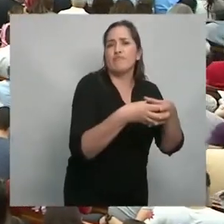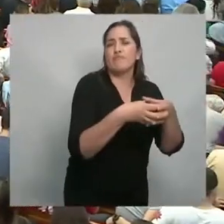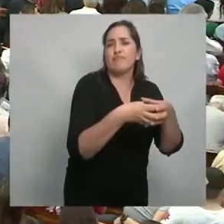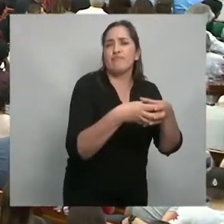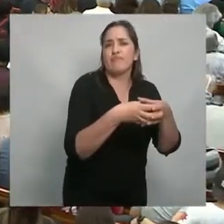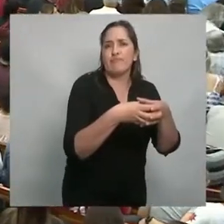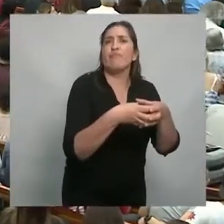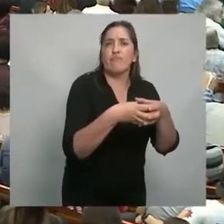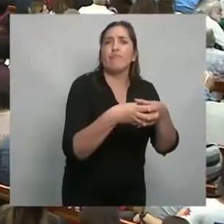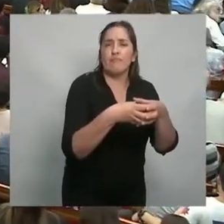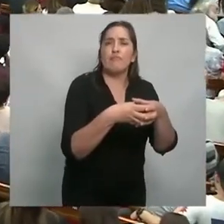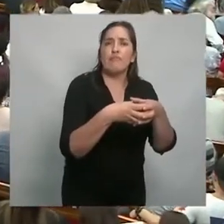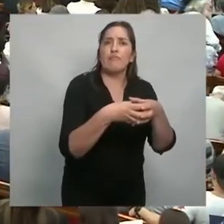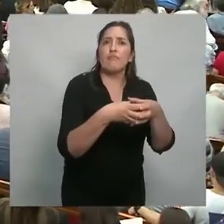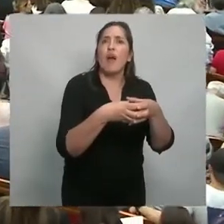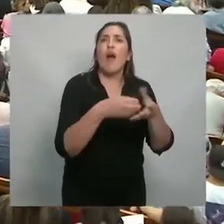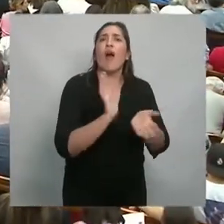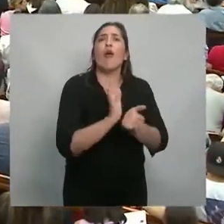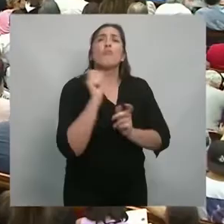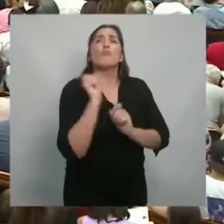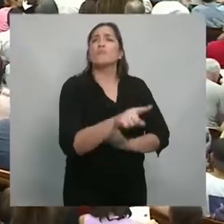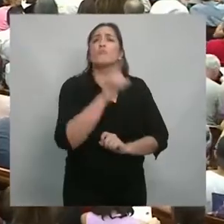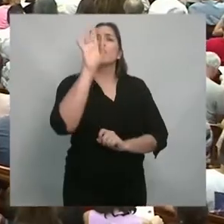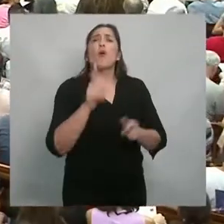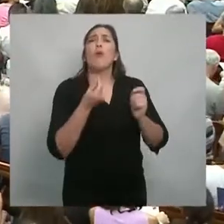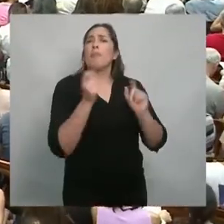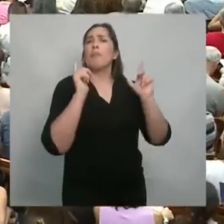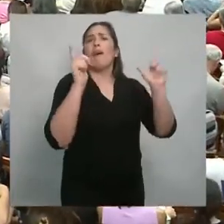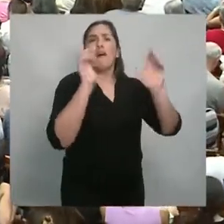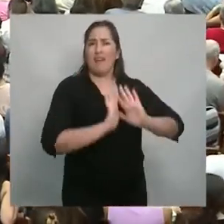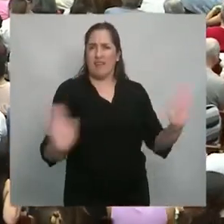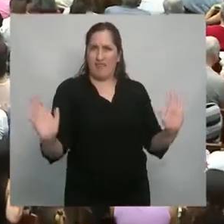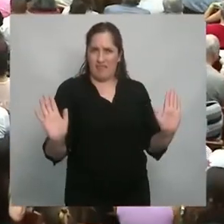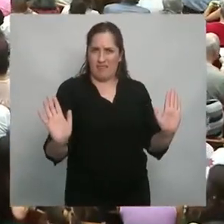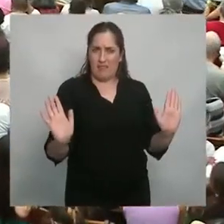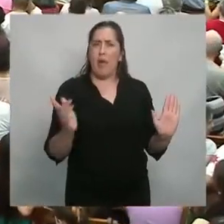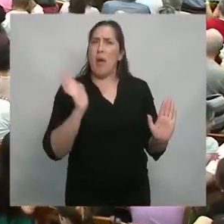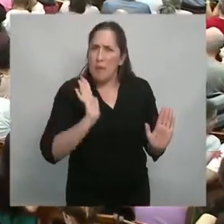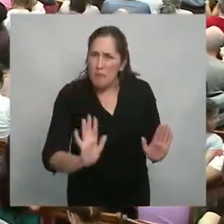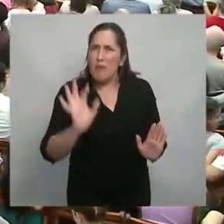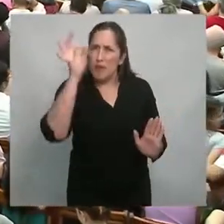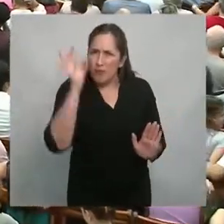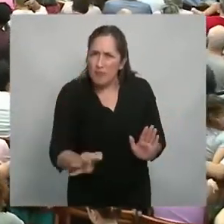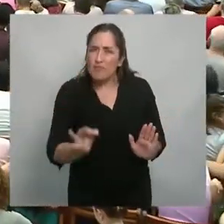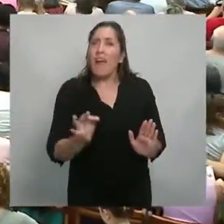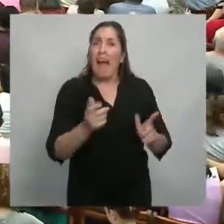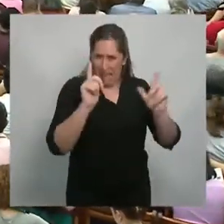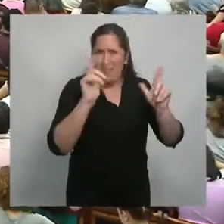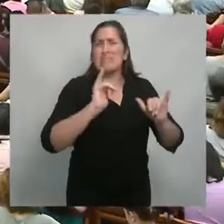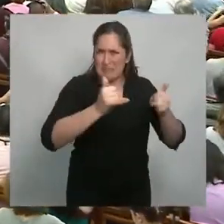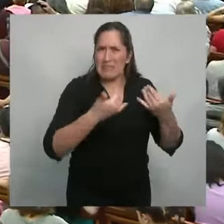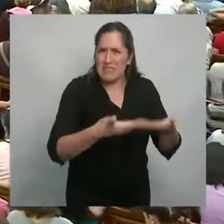ámbito del entretenimiento. Cuando además de ser parte del